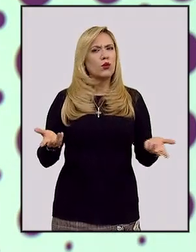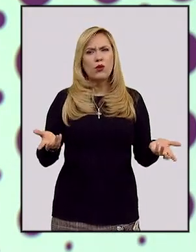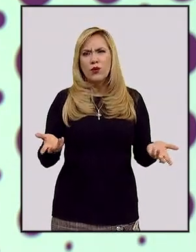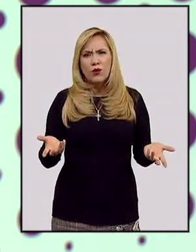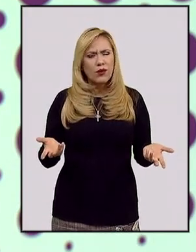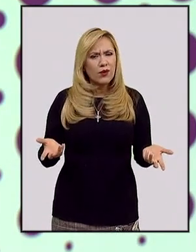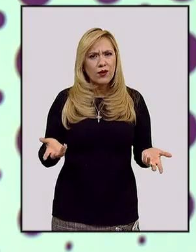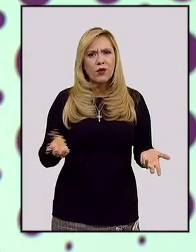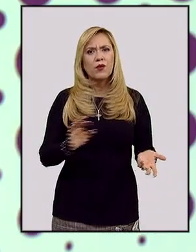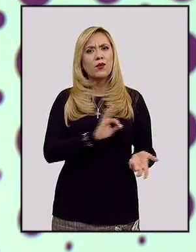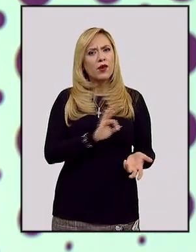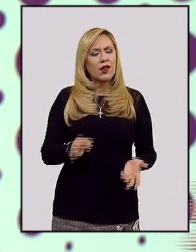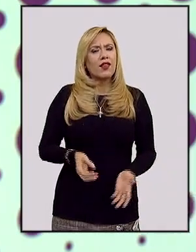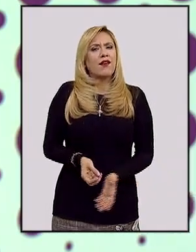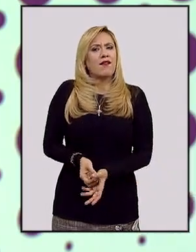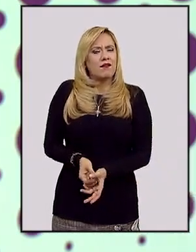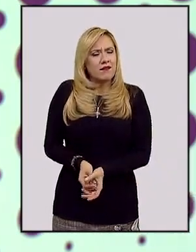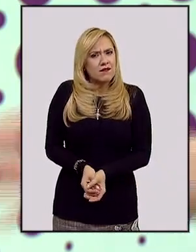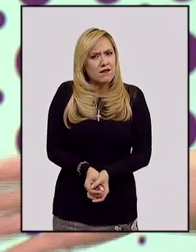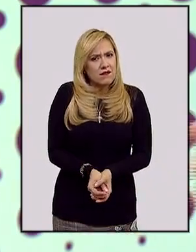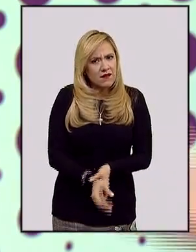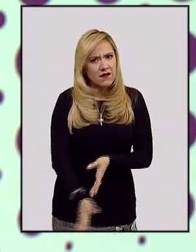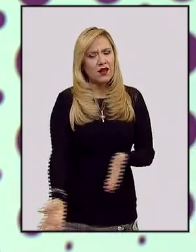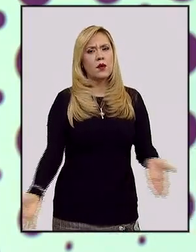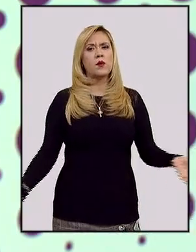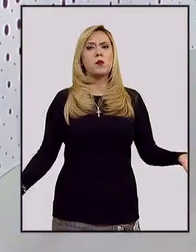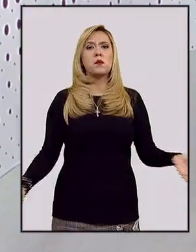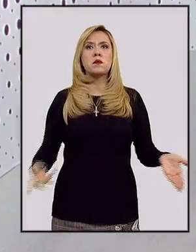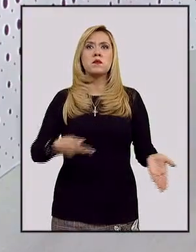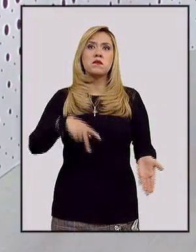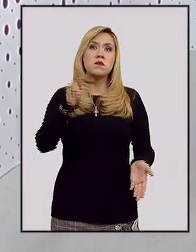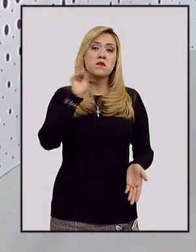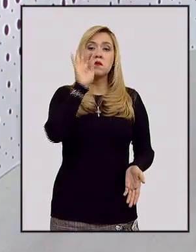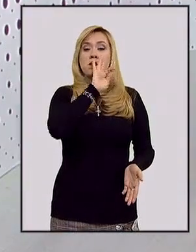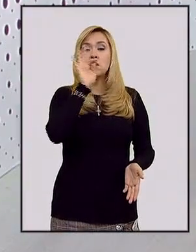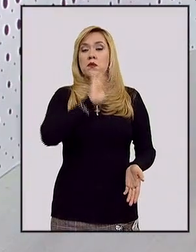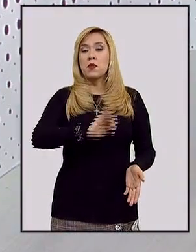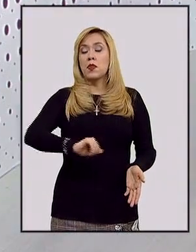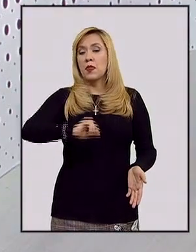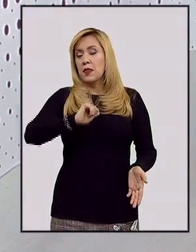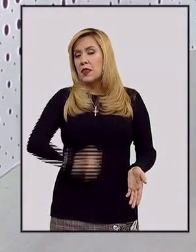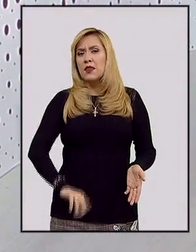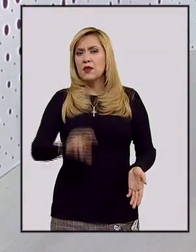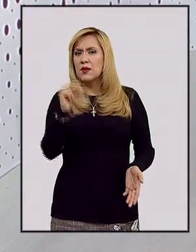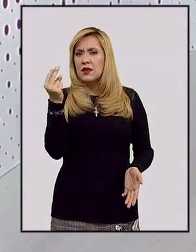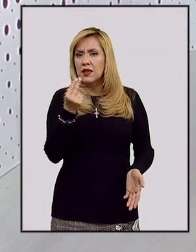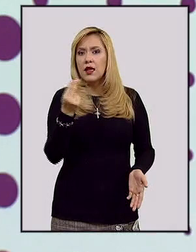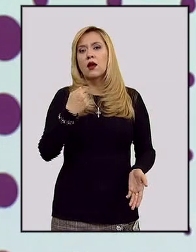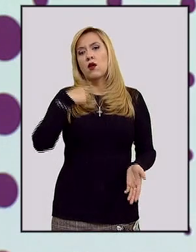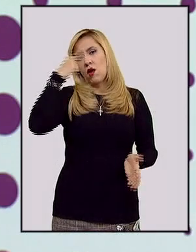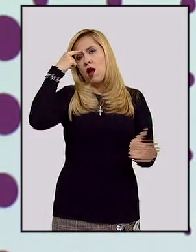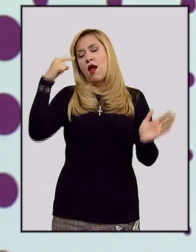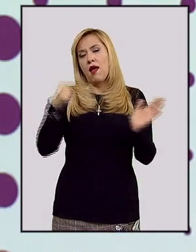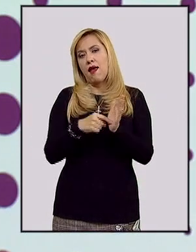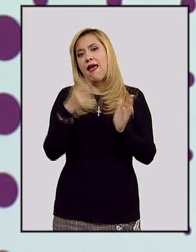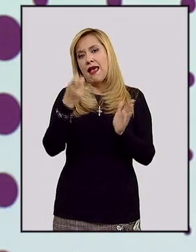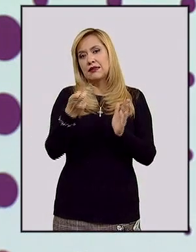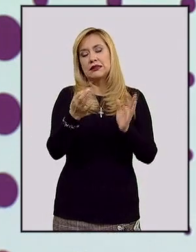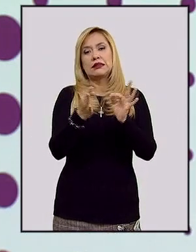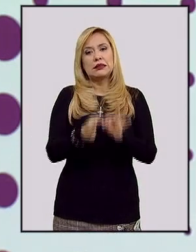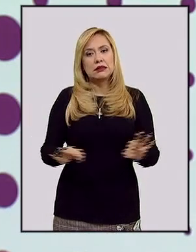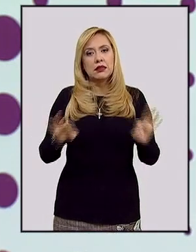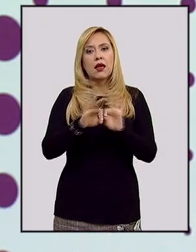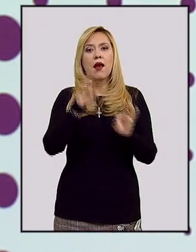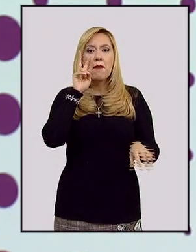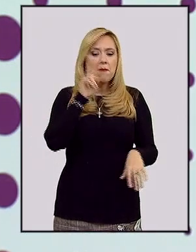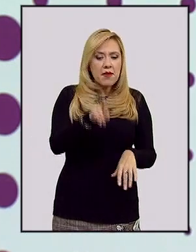manera natural, entre comillas, pero sin una cesárea. Entonces creo que ahí es muy importante pues ver